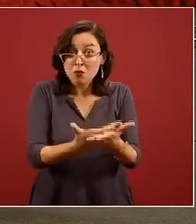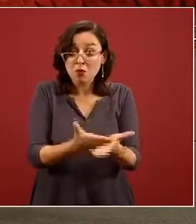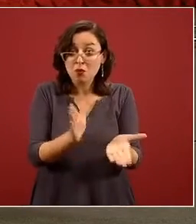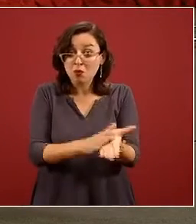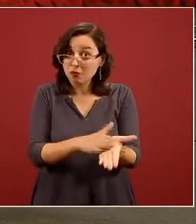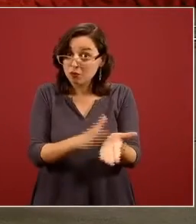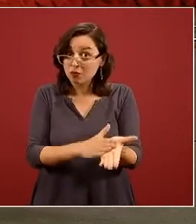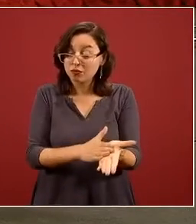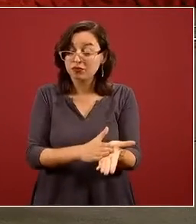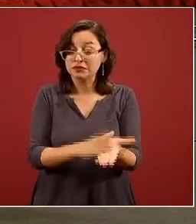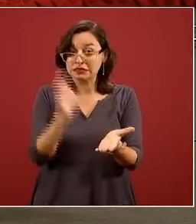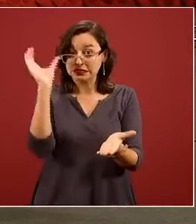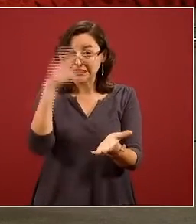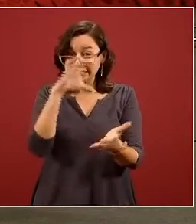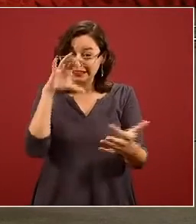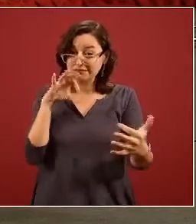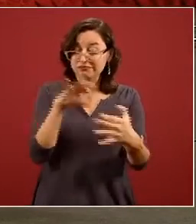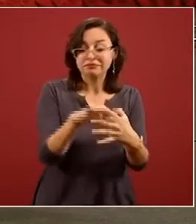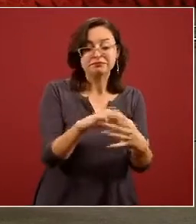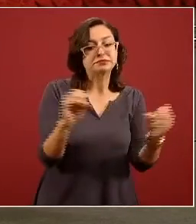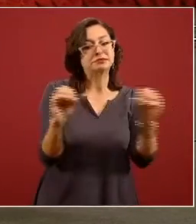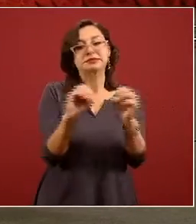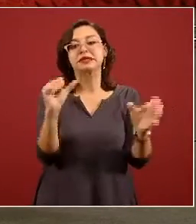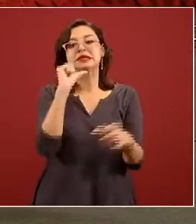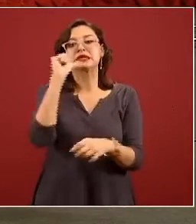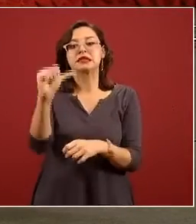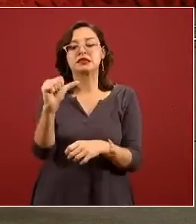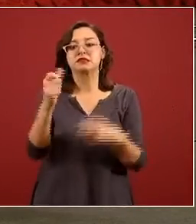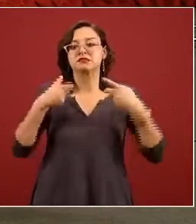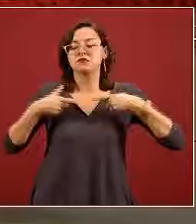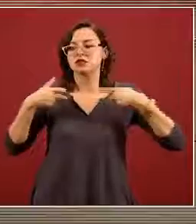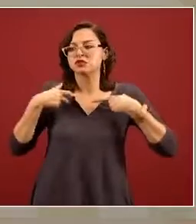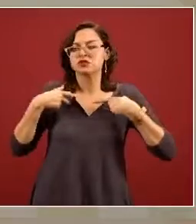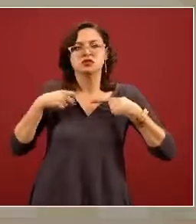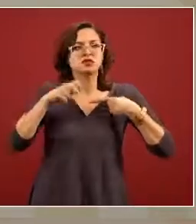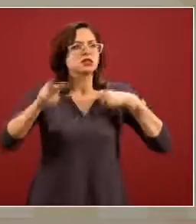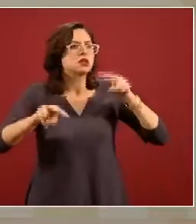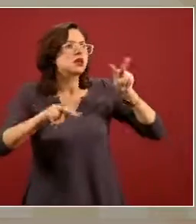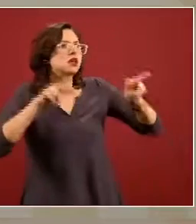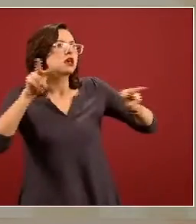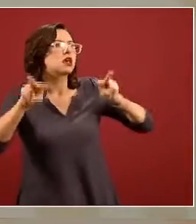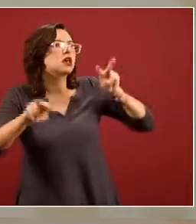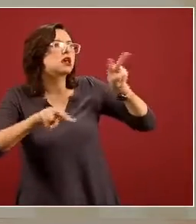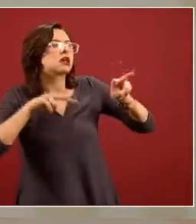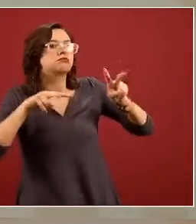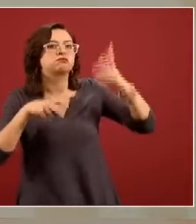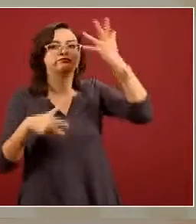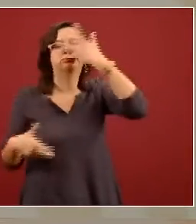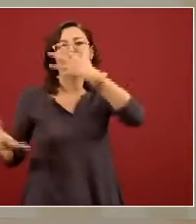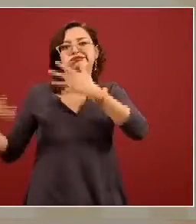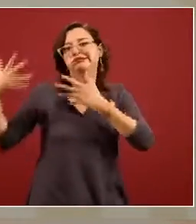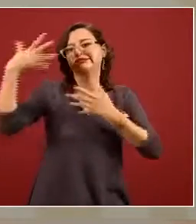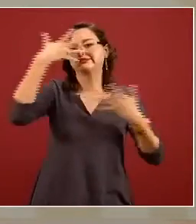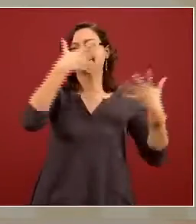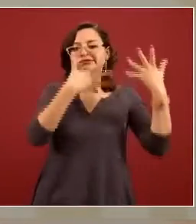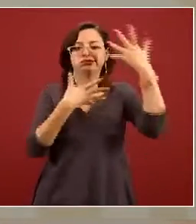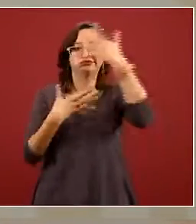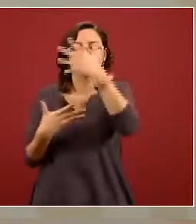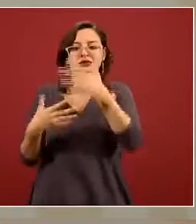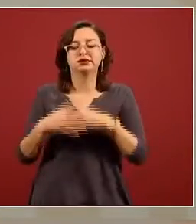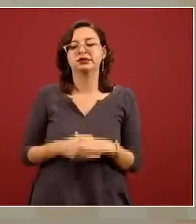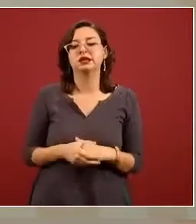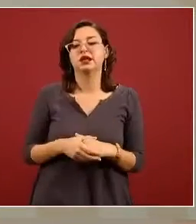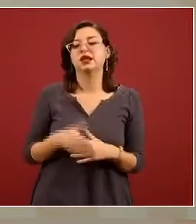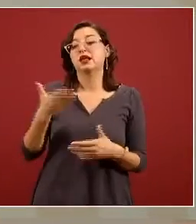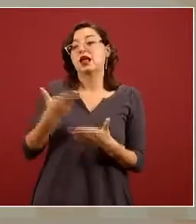en ciencia cuando esta es necesaria y empiezan a confundir. Hoy día, por ejemplo, en comparación con la pandemia de